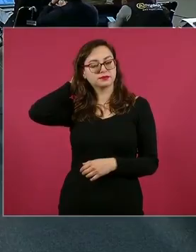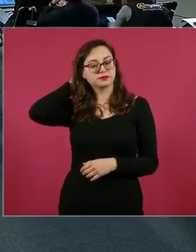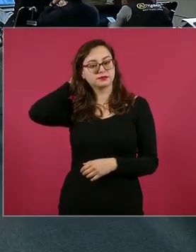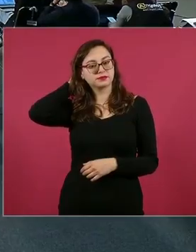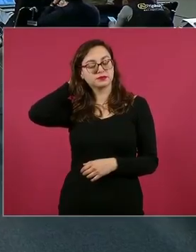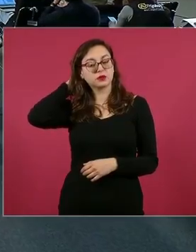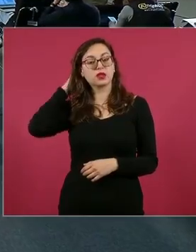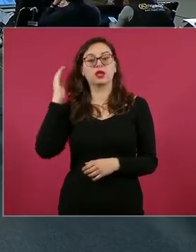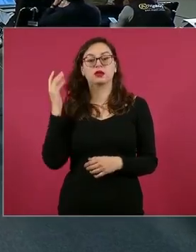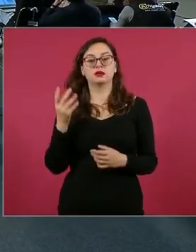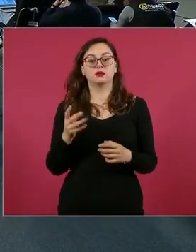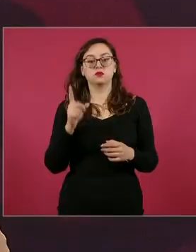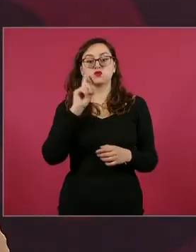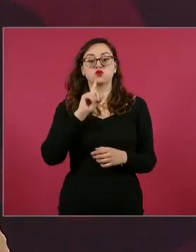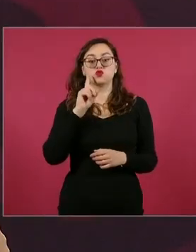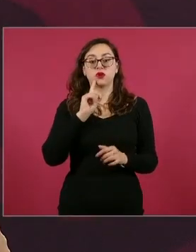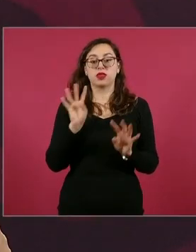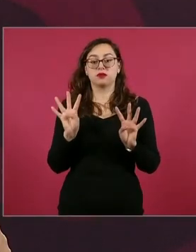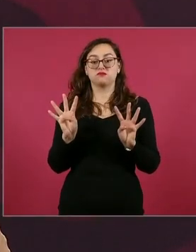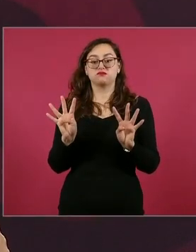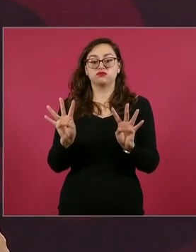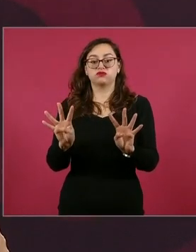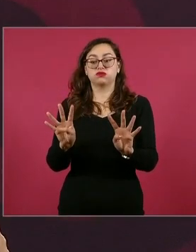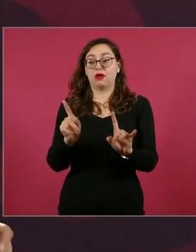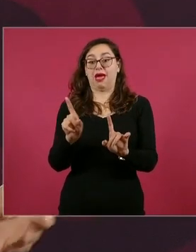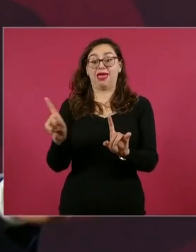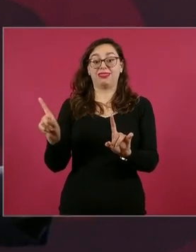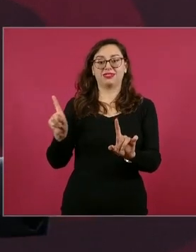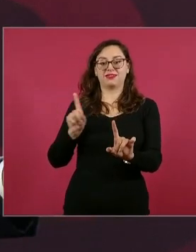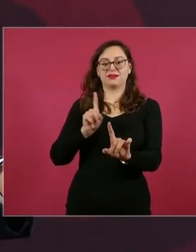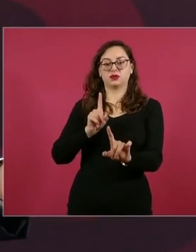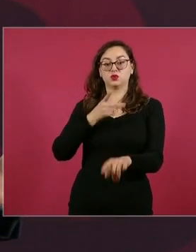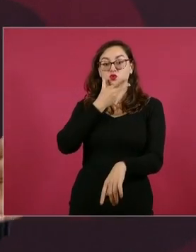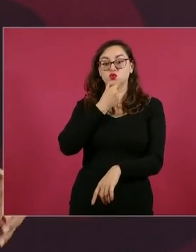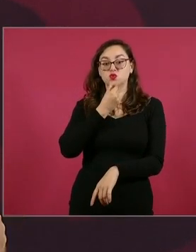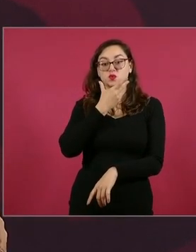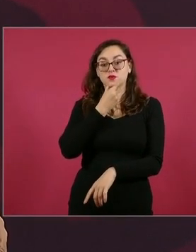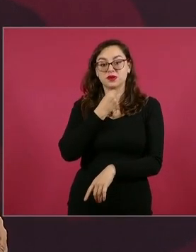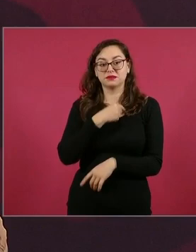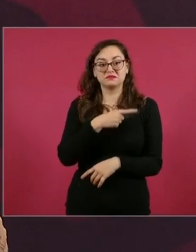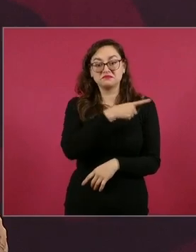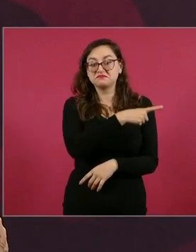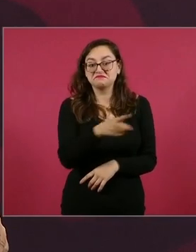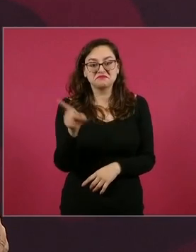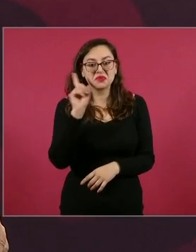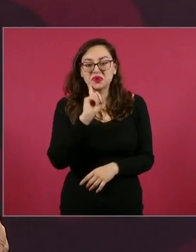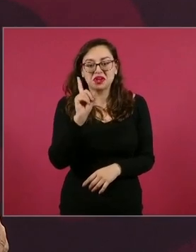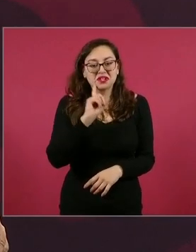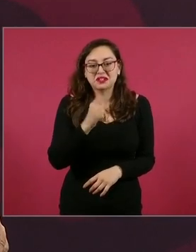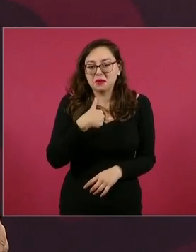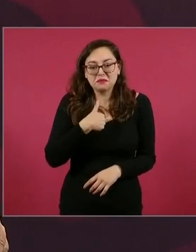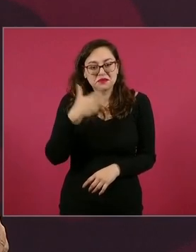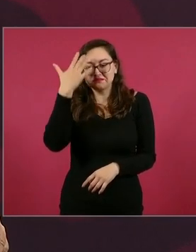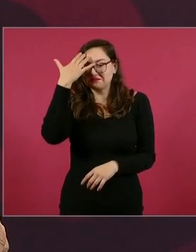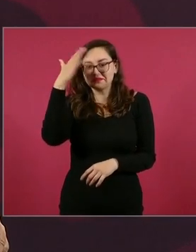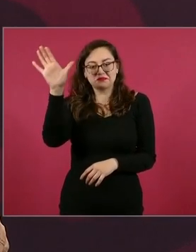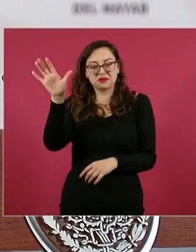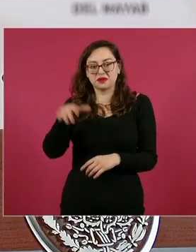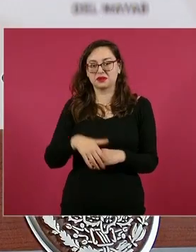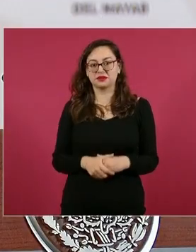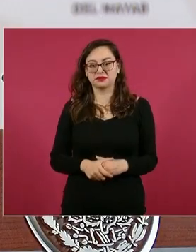hombre con ellas Entonces porque ellas ni me conocían entonces